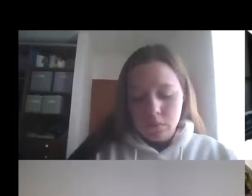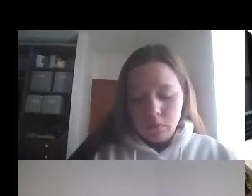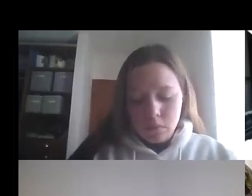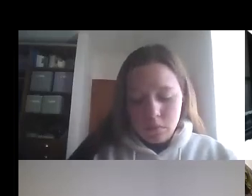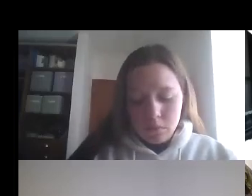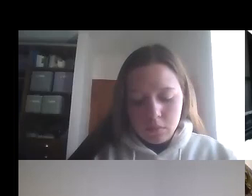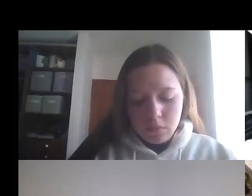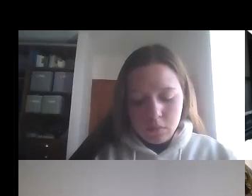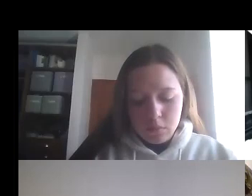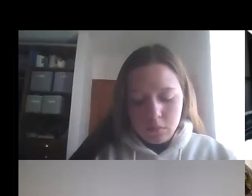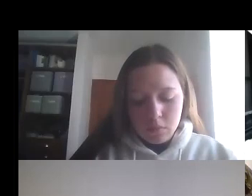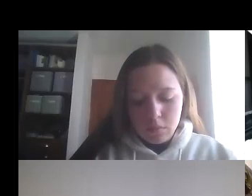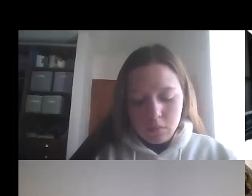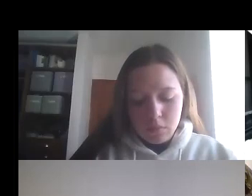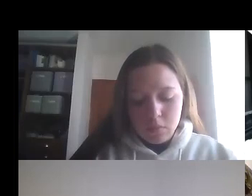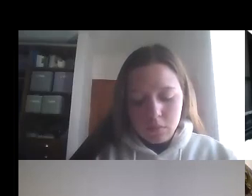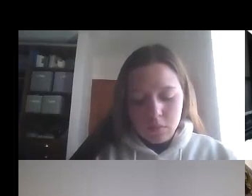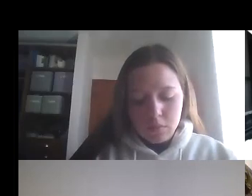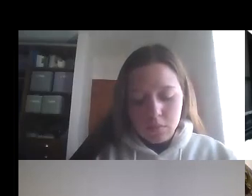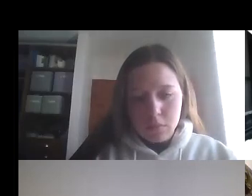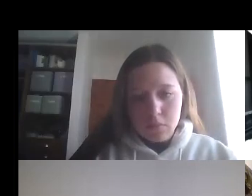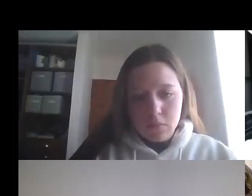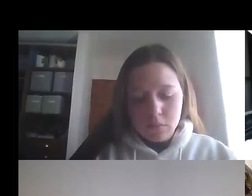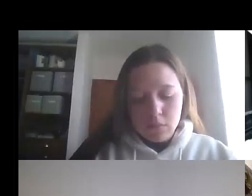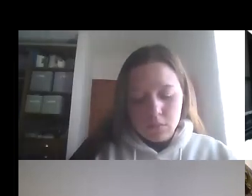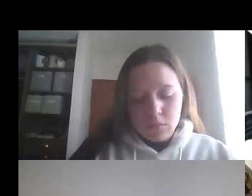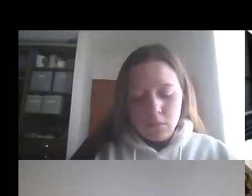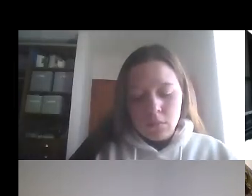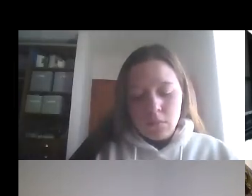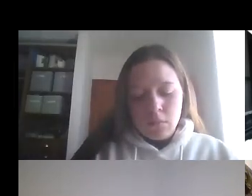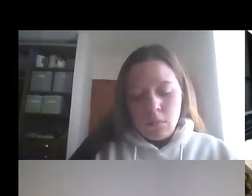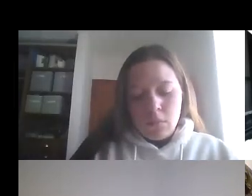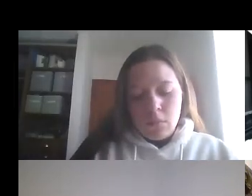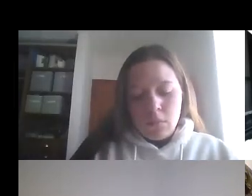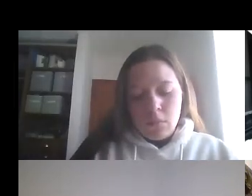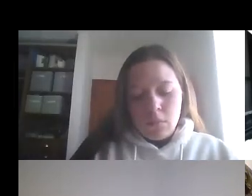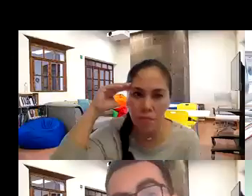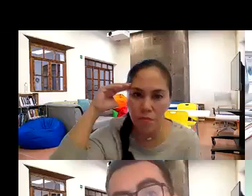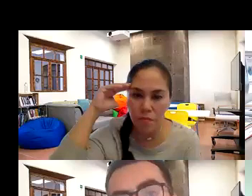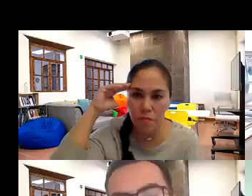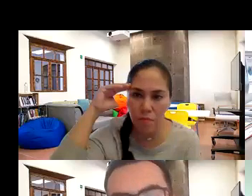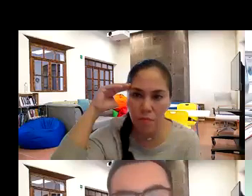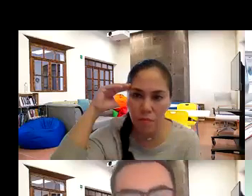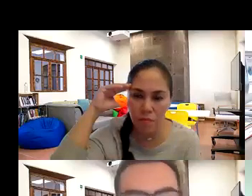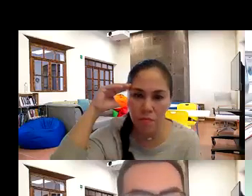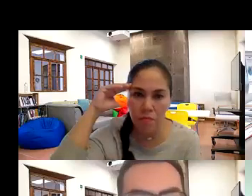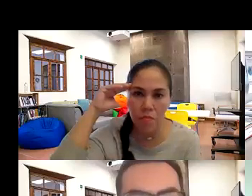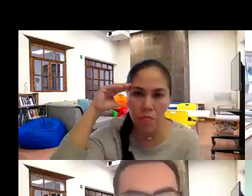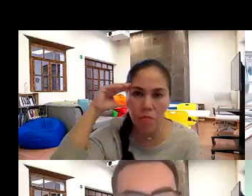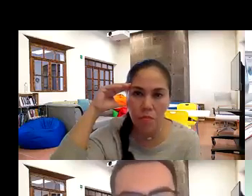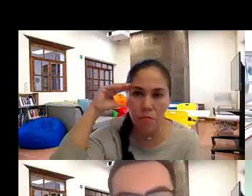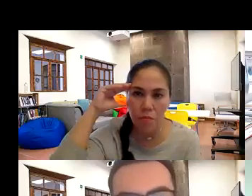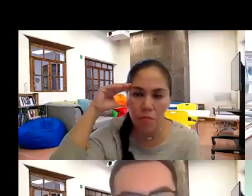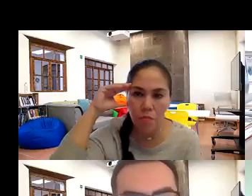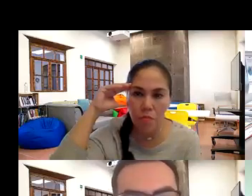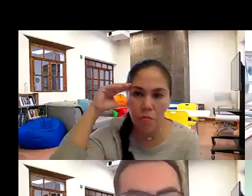involucrarnos, ¿no?, que los participantes, que los estudiantes se involucren activamente en una situación problema real, ¿no?